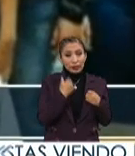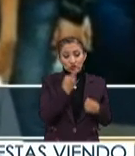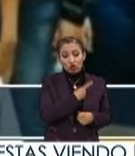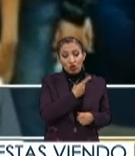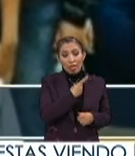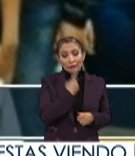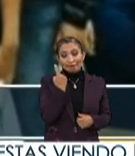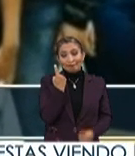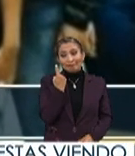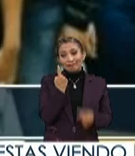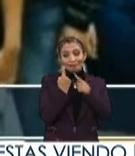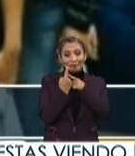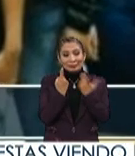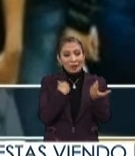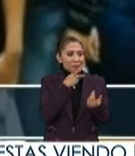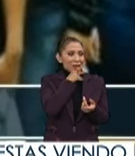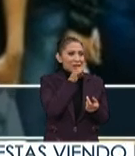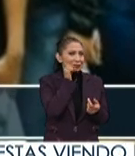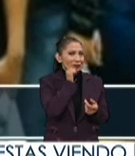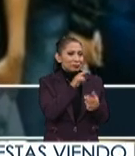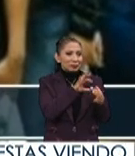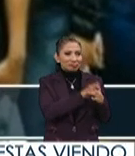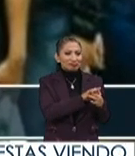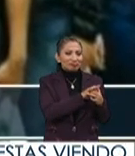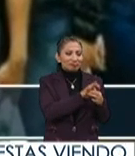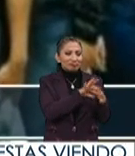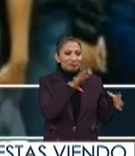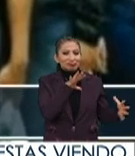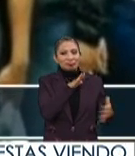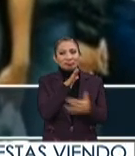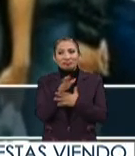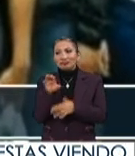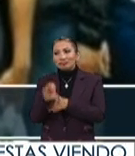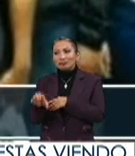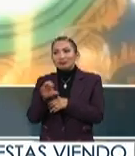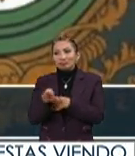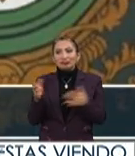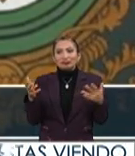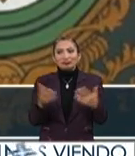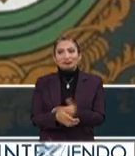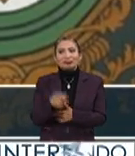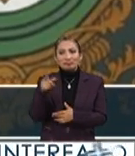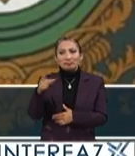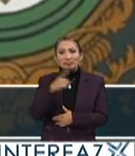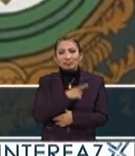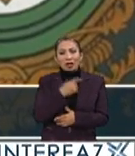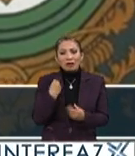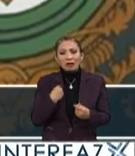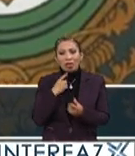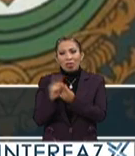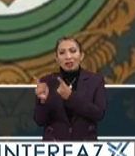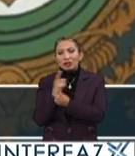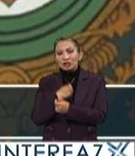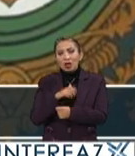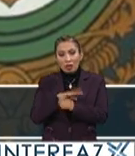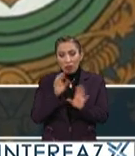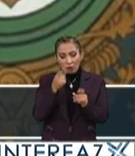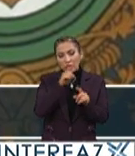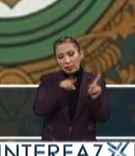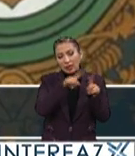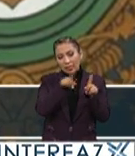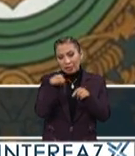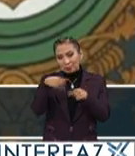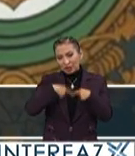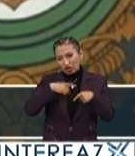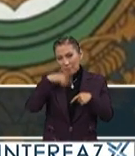sola. Pues vivo con mis papás y Claro. entonces pues llegar a Colombia y pues tener que socializar, y porque éramos varios